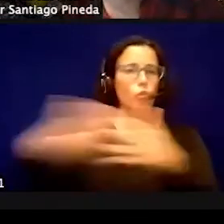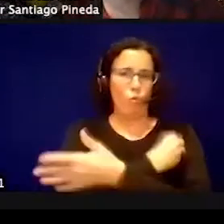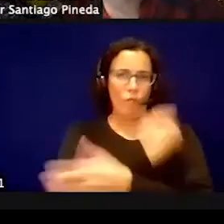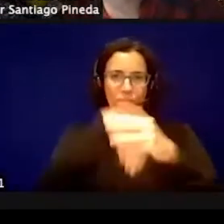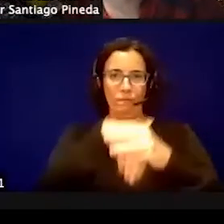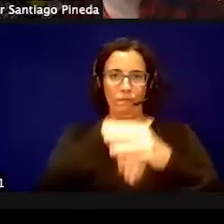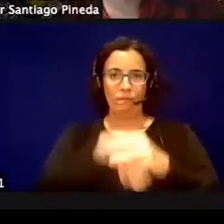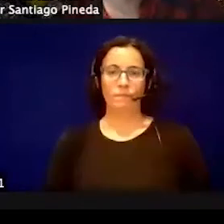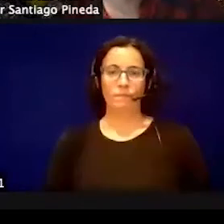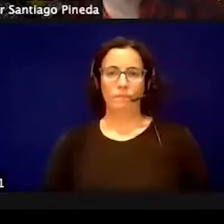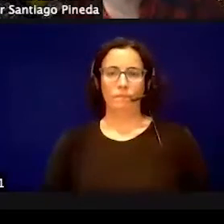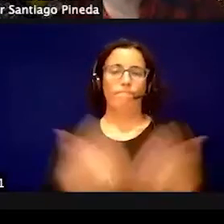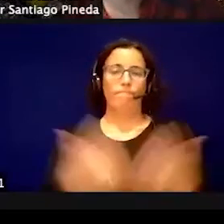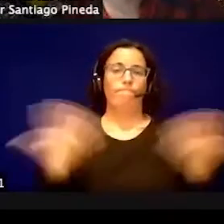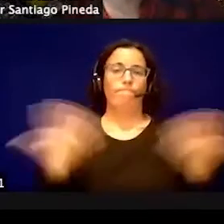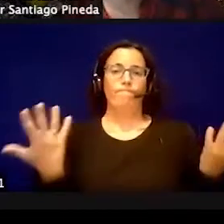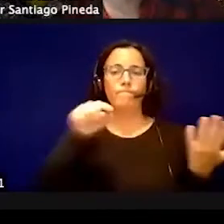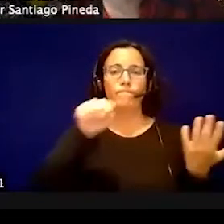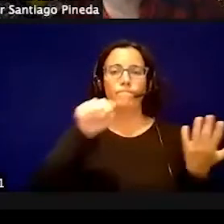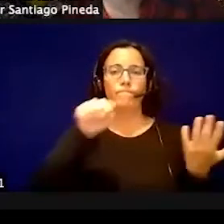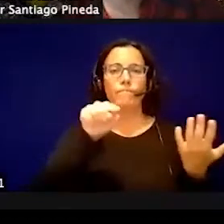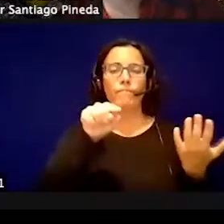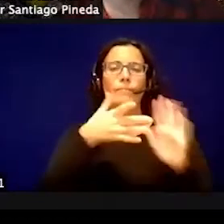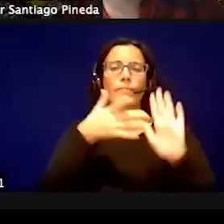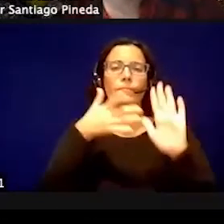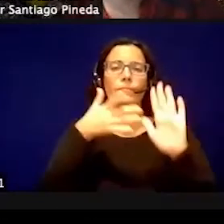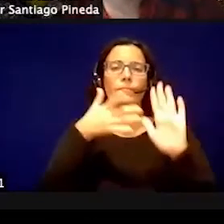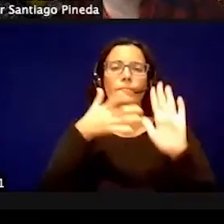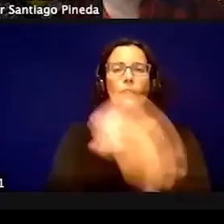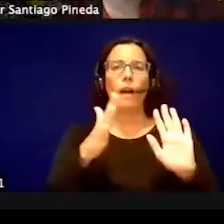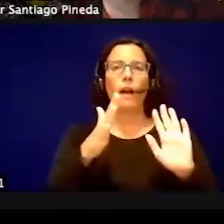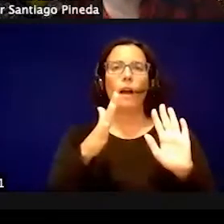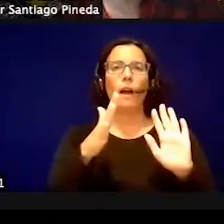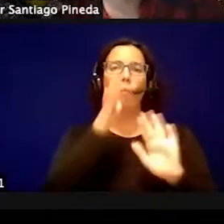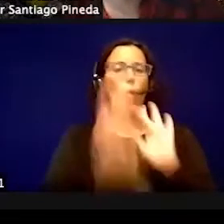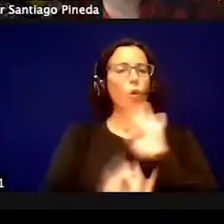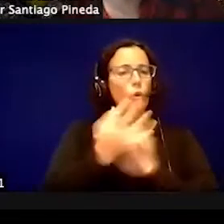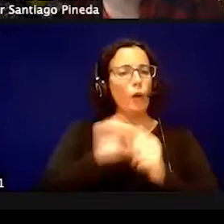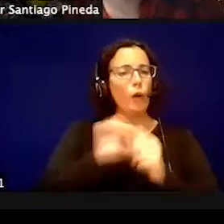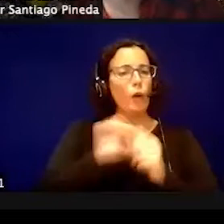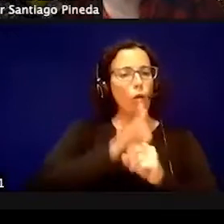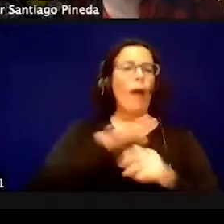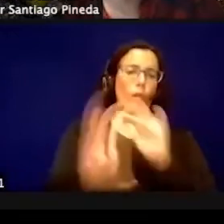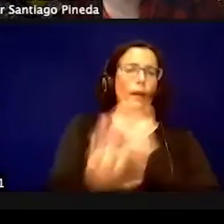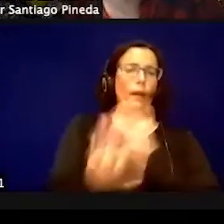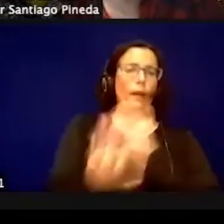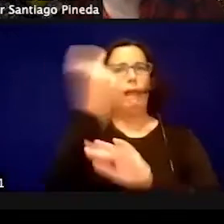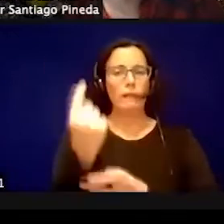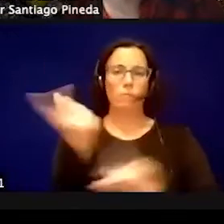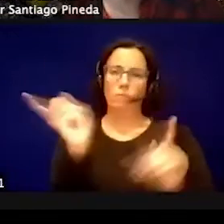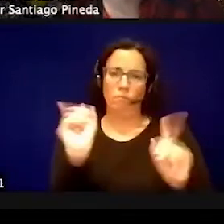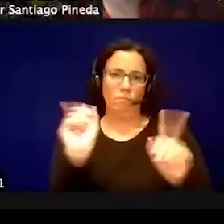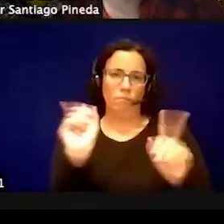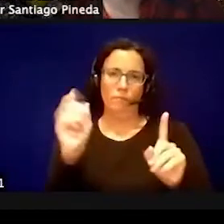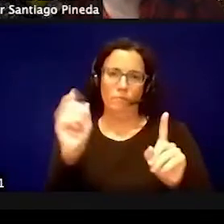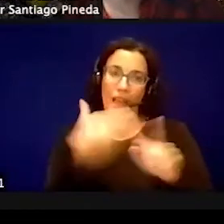Pero no recordemos que esto no debe ser una consecuencia de la aparición del COVID-19, sino que antes ya debería ser así,